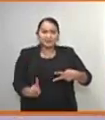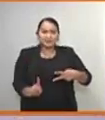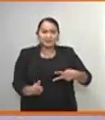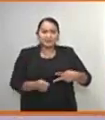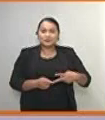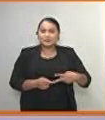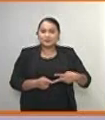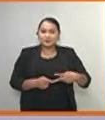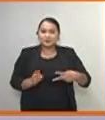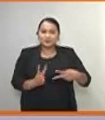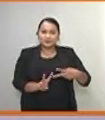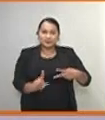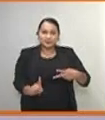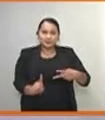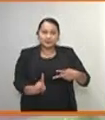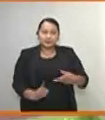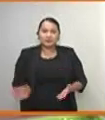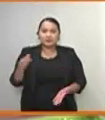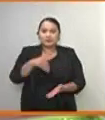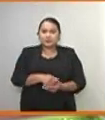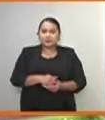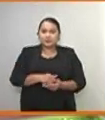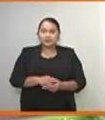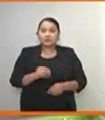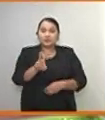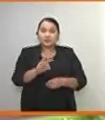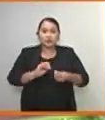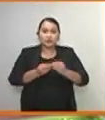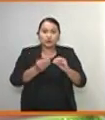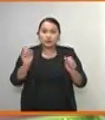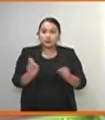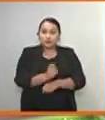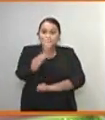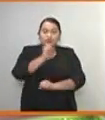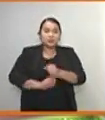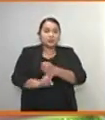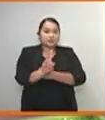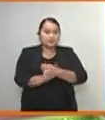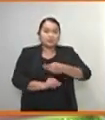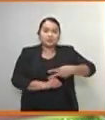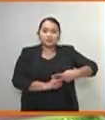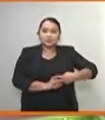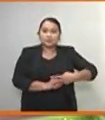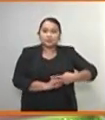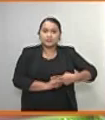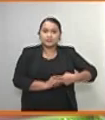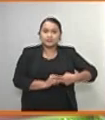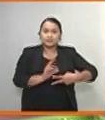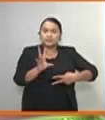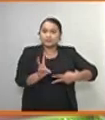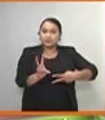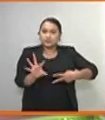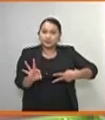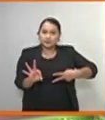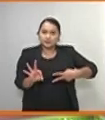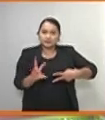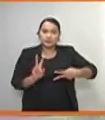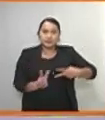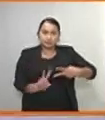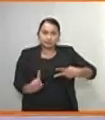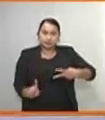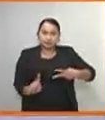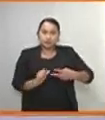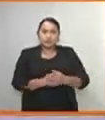Segundo número ganador es el 21. Repito con mucho gusto los dos números ganadores en premiados. Son el 79 y el